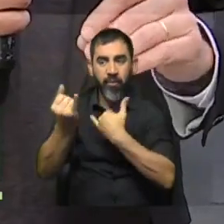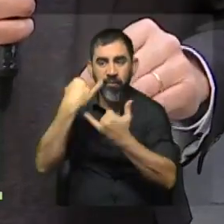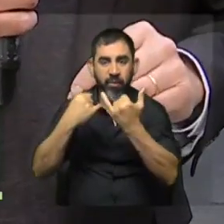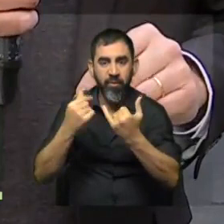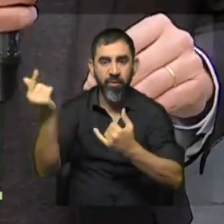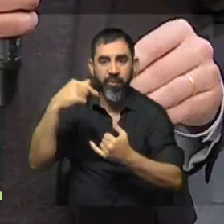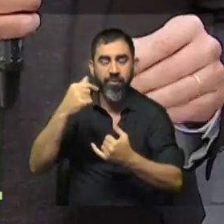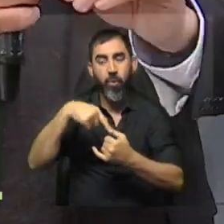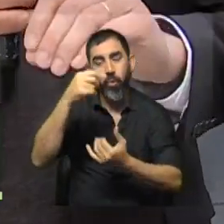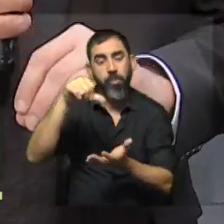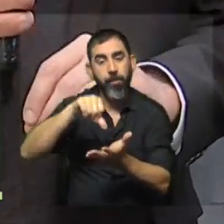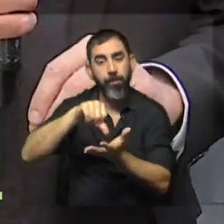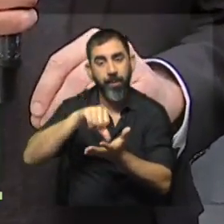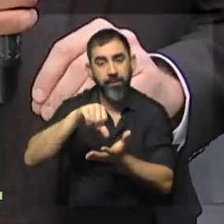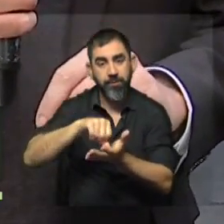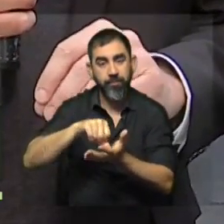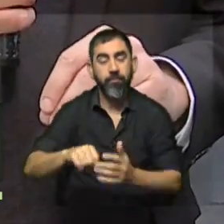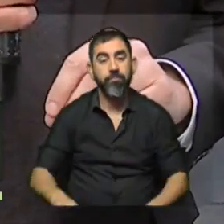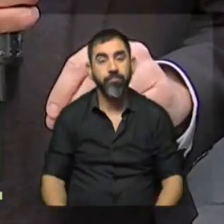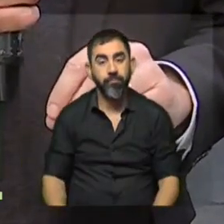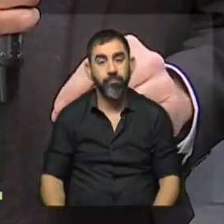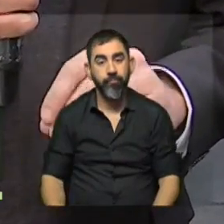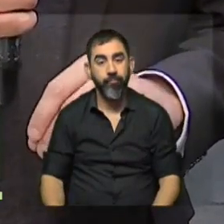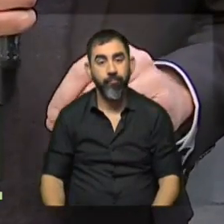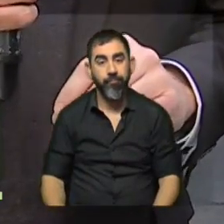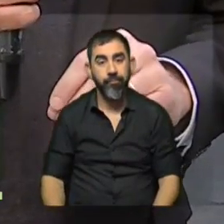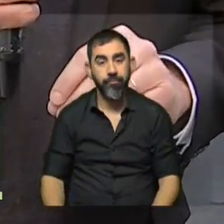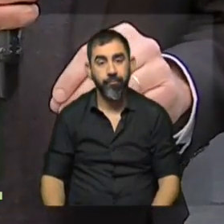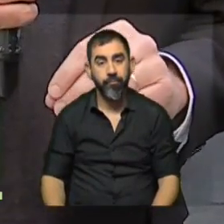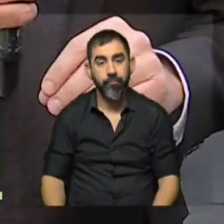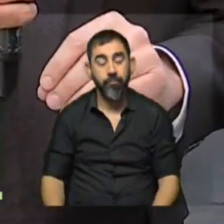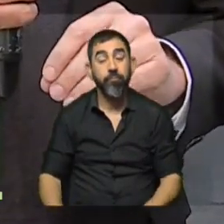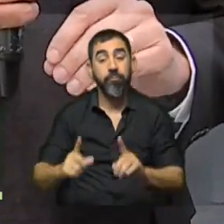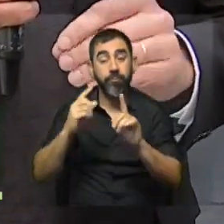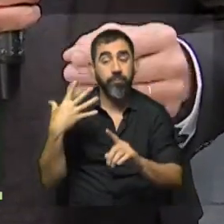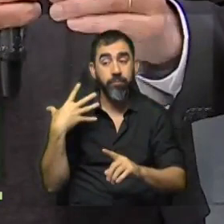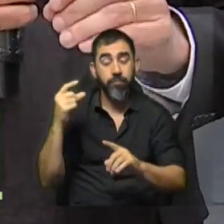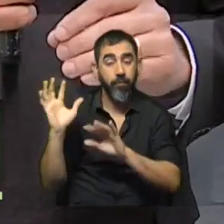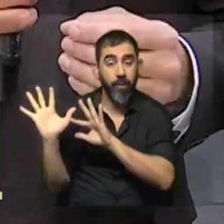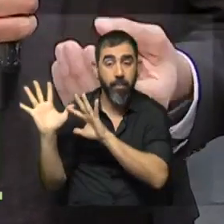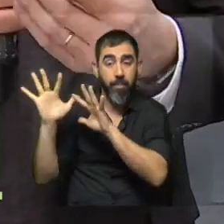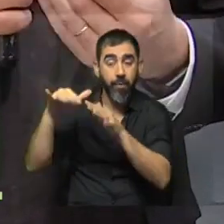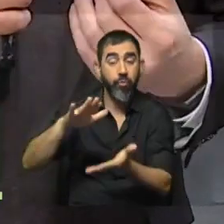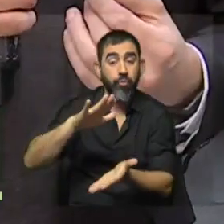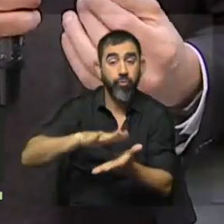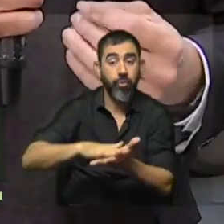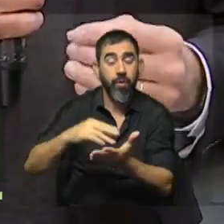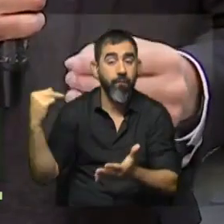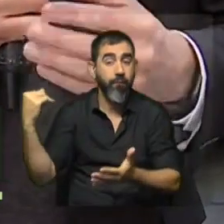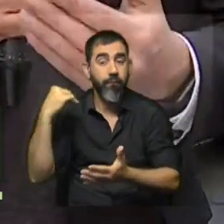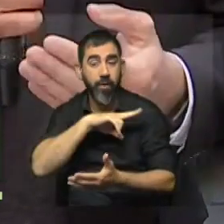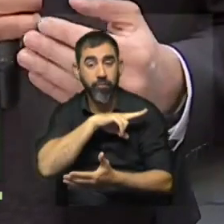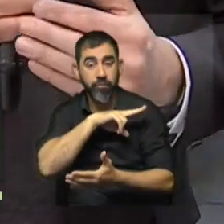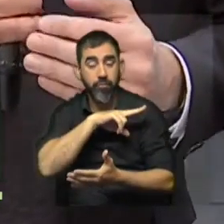llegaba de otros países y que también recabó la Dirección Nacional de Migraciones referido a la